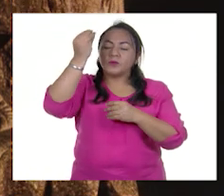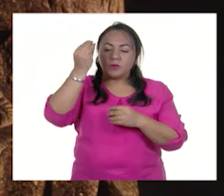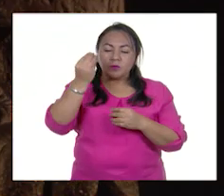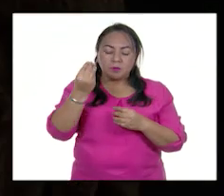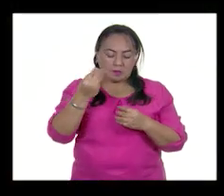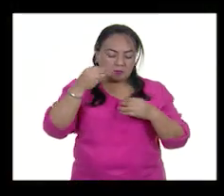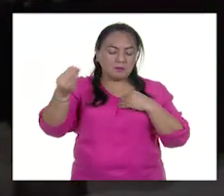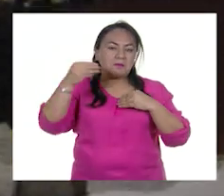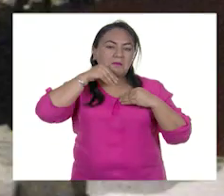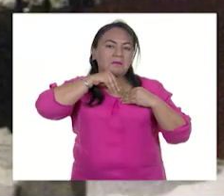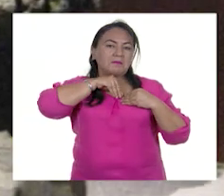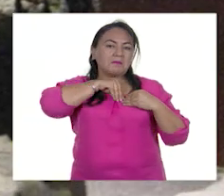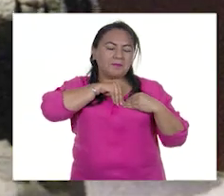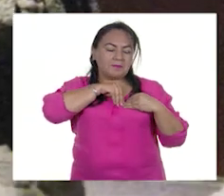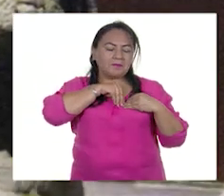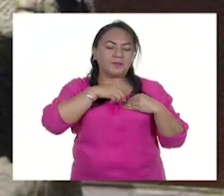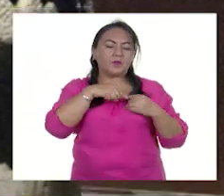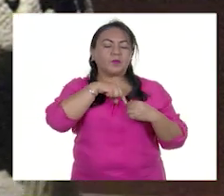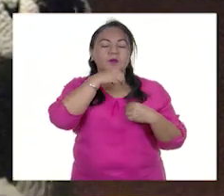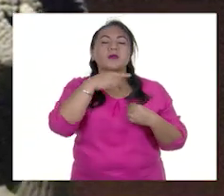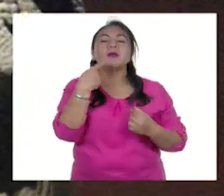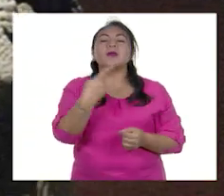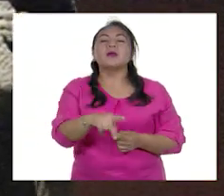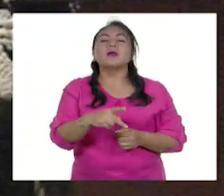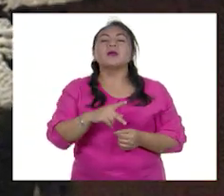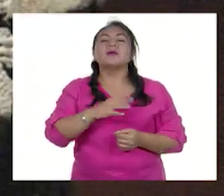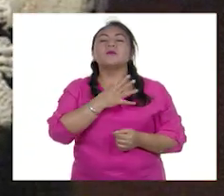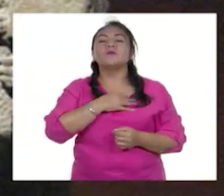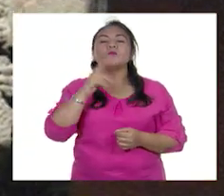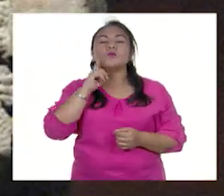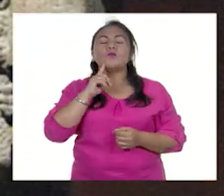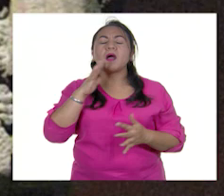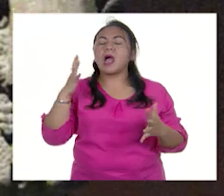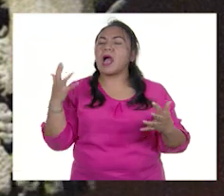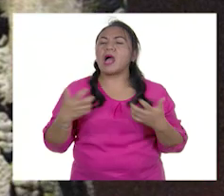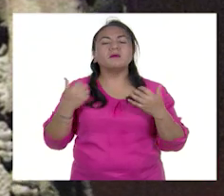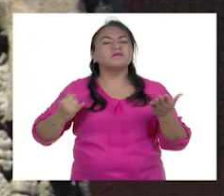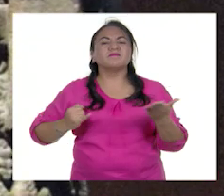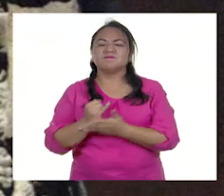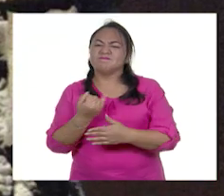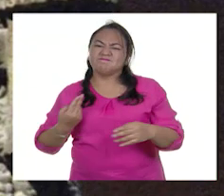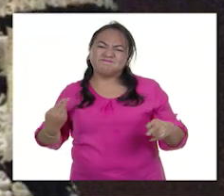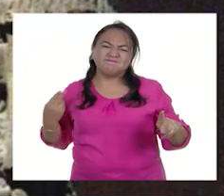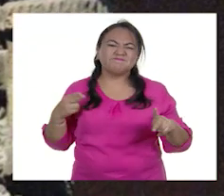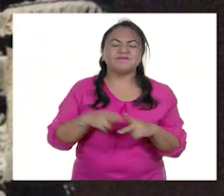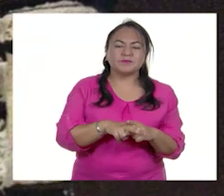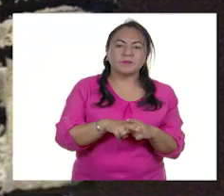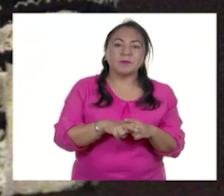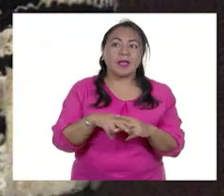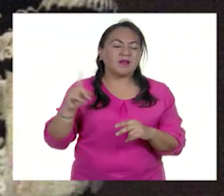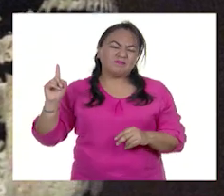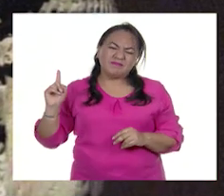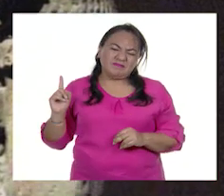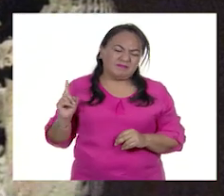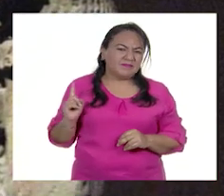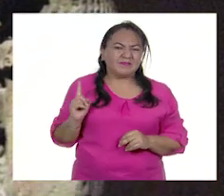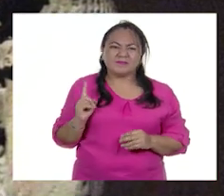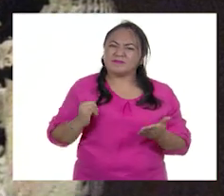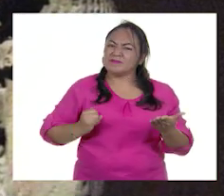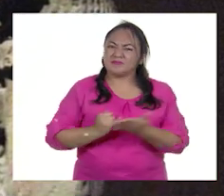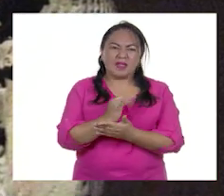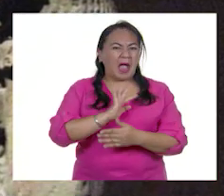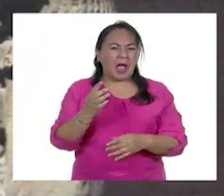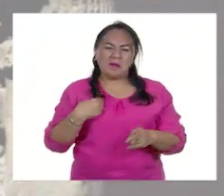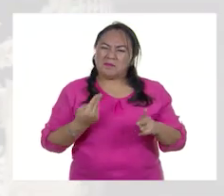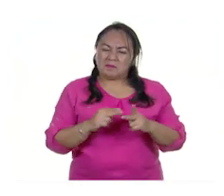ropas. Entonces Coyolxauhqui, su hija, montó en cólera y decidió matarla. Pero al llegar a matarla, en ese momento,